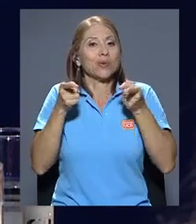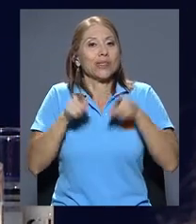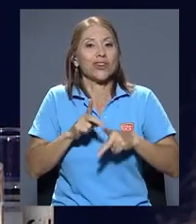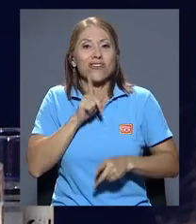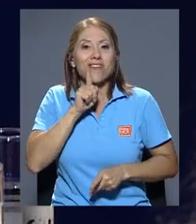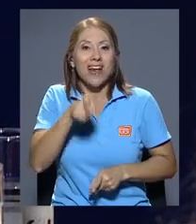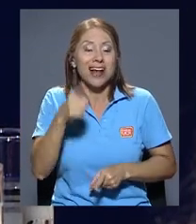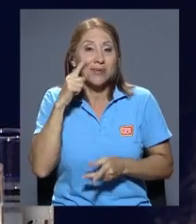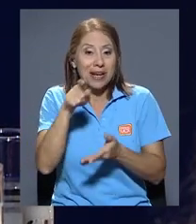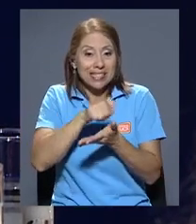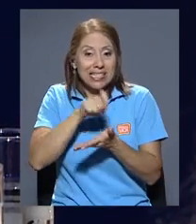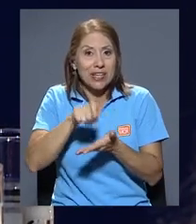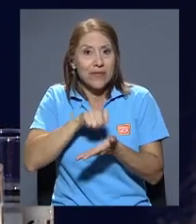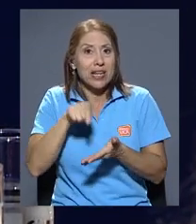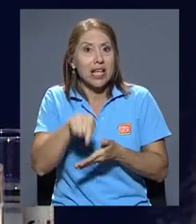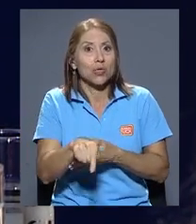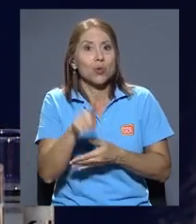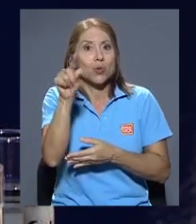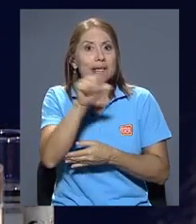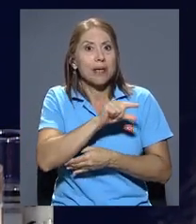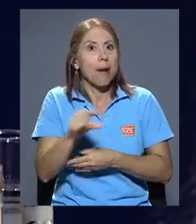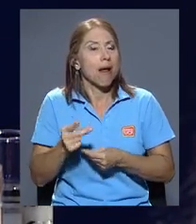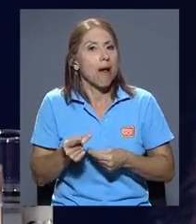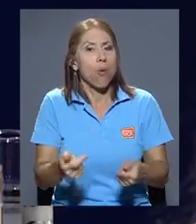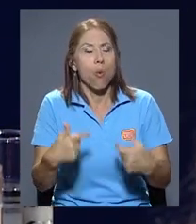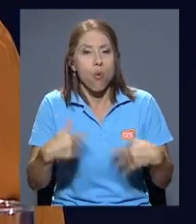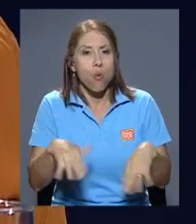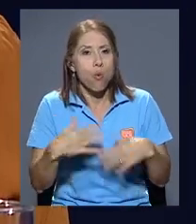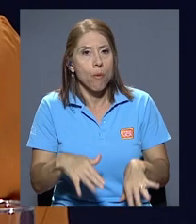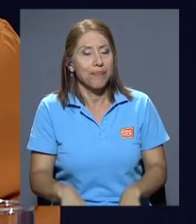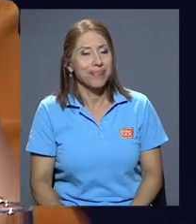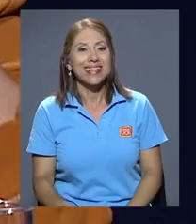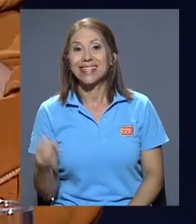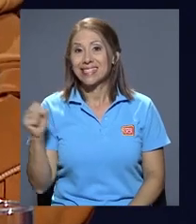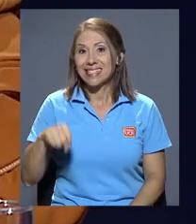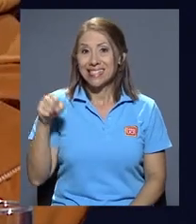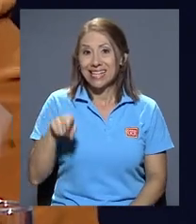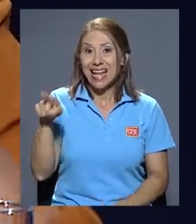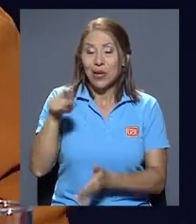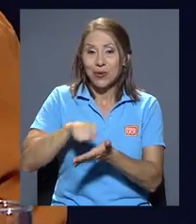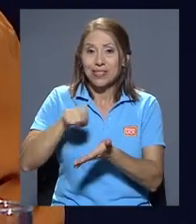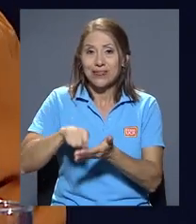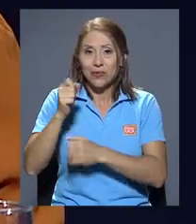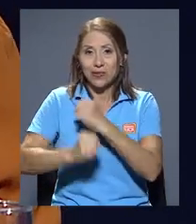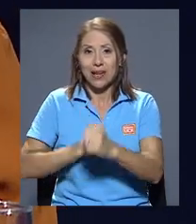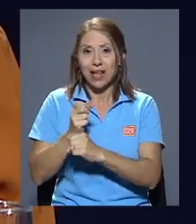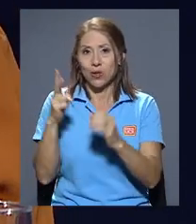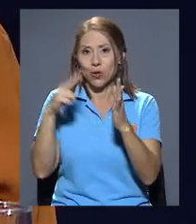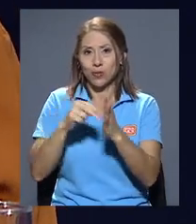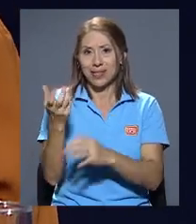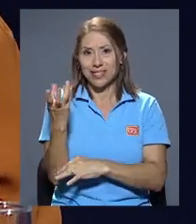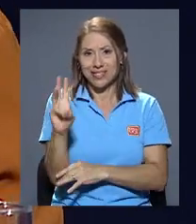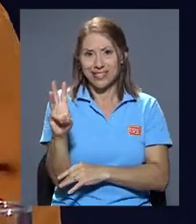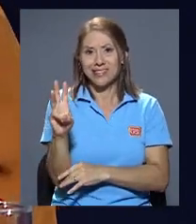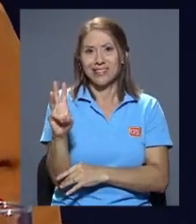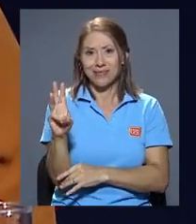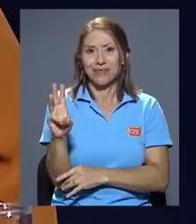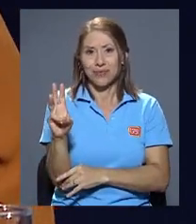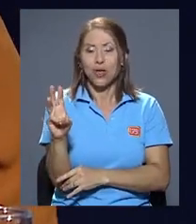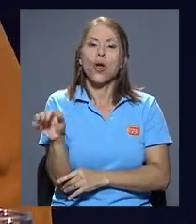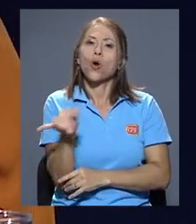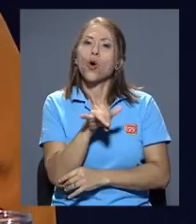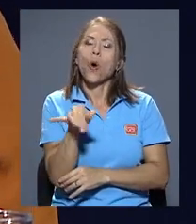obra en un tiempo récord de una semana. Es increíble, ¿no? Sí, de hecho, bueno, él lo escribió en el 2016, como justo